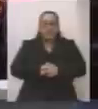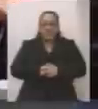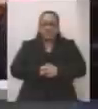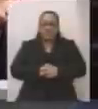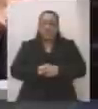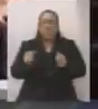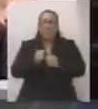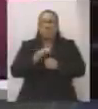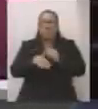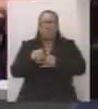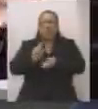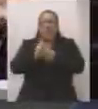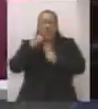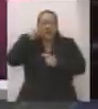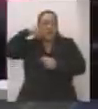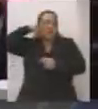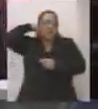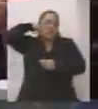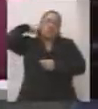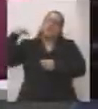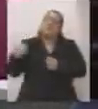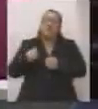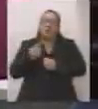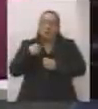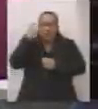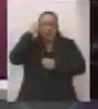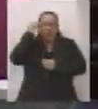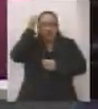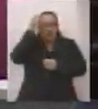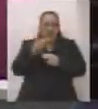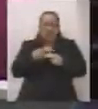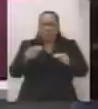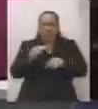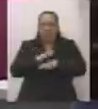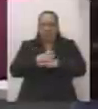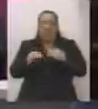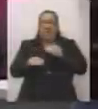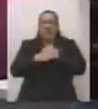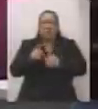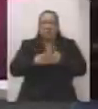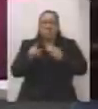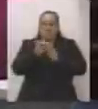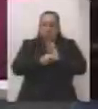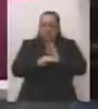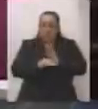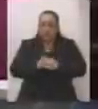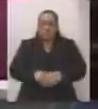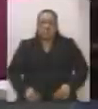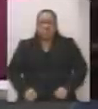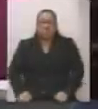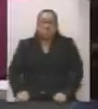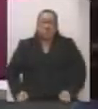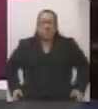con la evolución del coeficiente Gini, que es una medida estándar de la desigualdad que ha estado disminuyendo en